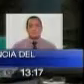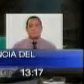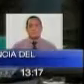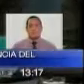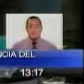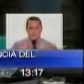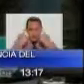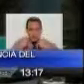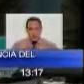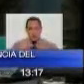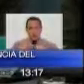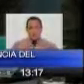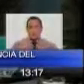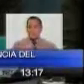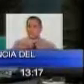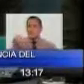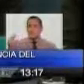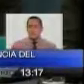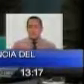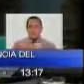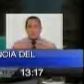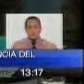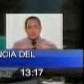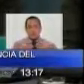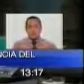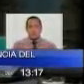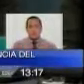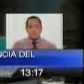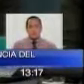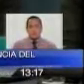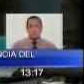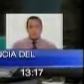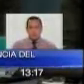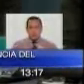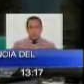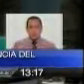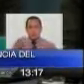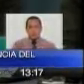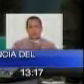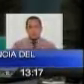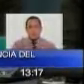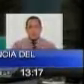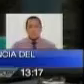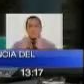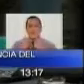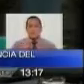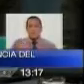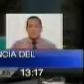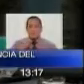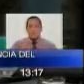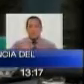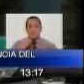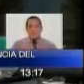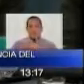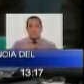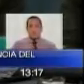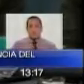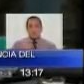de coordinar con los poderes del Estado, y en este caso con el Poder Judicial, para velar por una pronta y